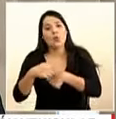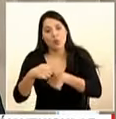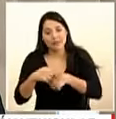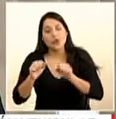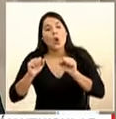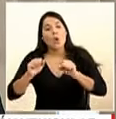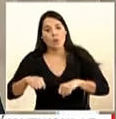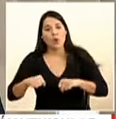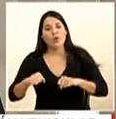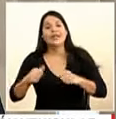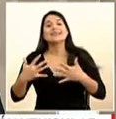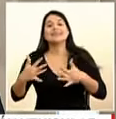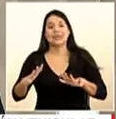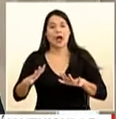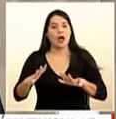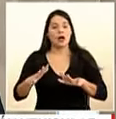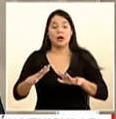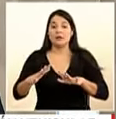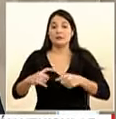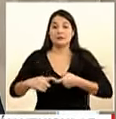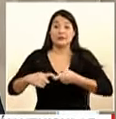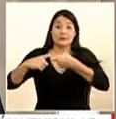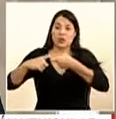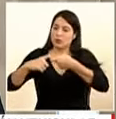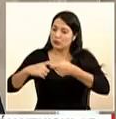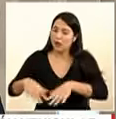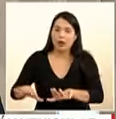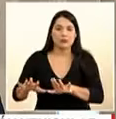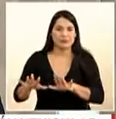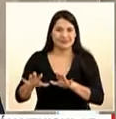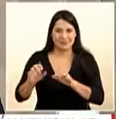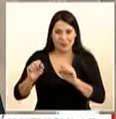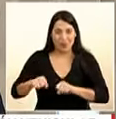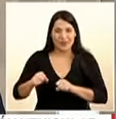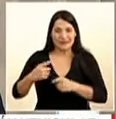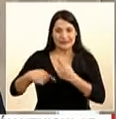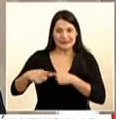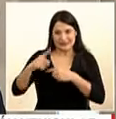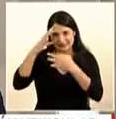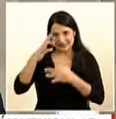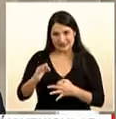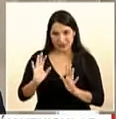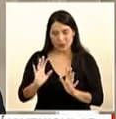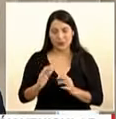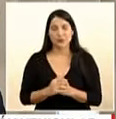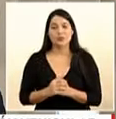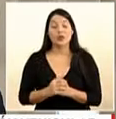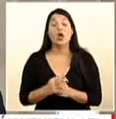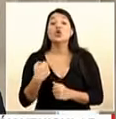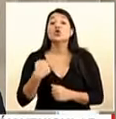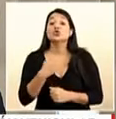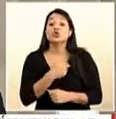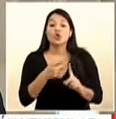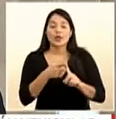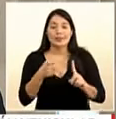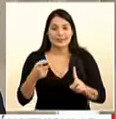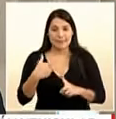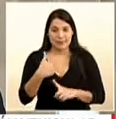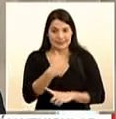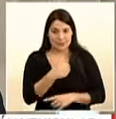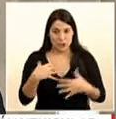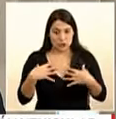algunas restricciones que ya se han tomado con respecto al rastreo de casos ya lo hemos indicado a nosotros desde el ministerio de salud ahora con